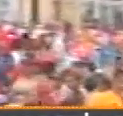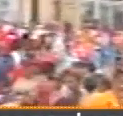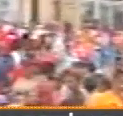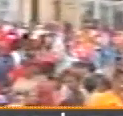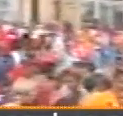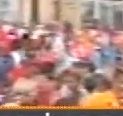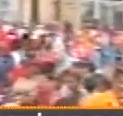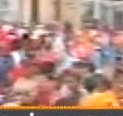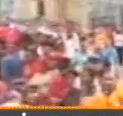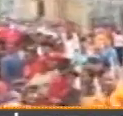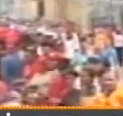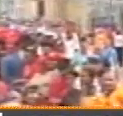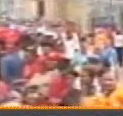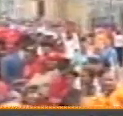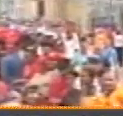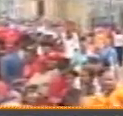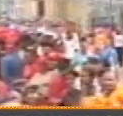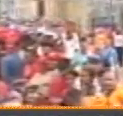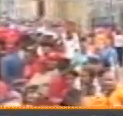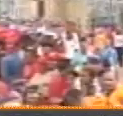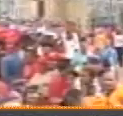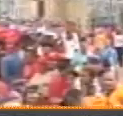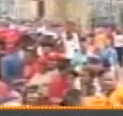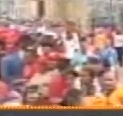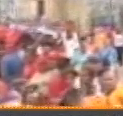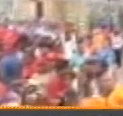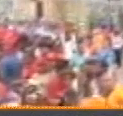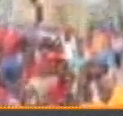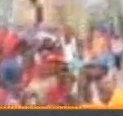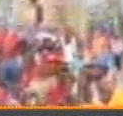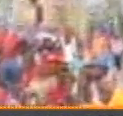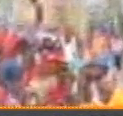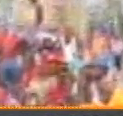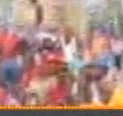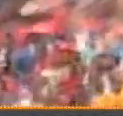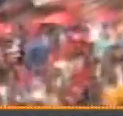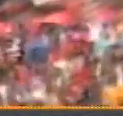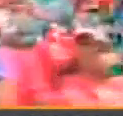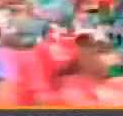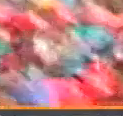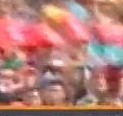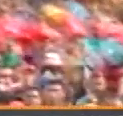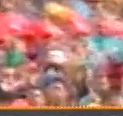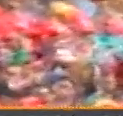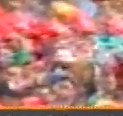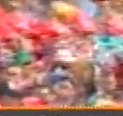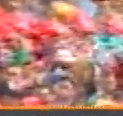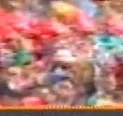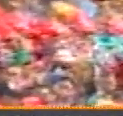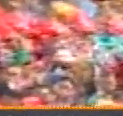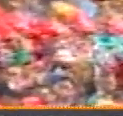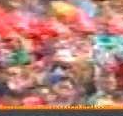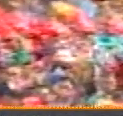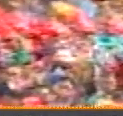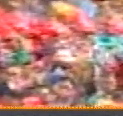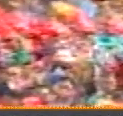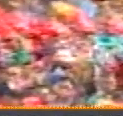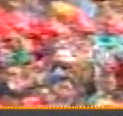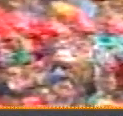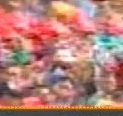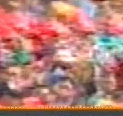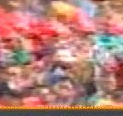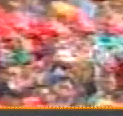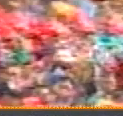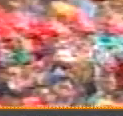Patria, Nicolás Maduro Moros. Se volcó a las calles, a la avenida Orinoco, a la avenida El Juncal,